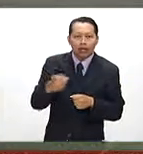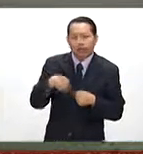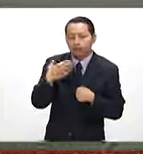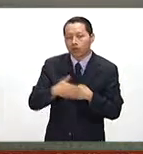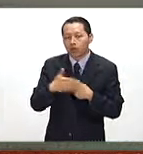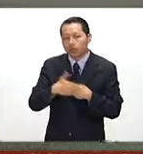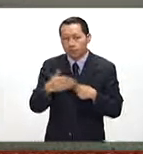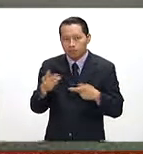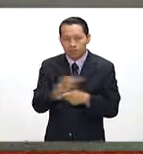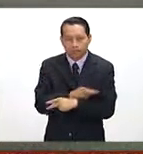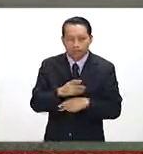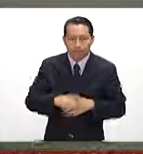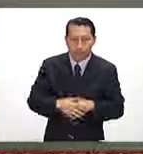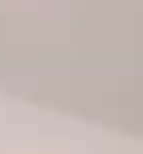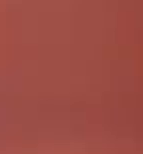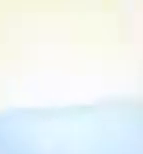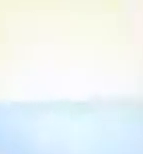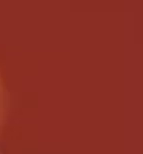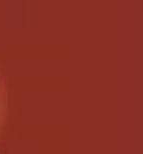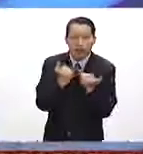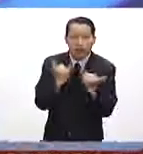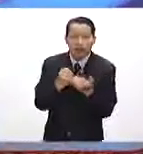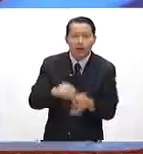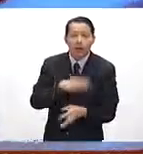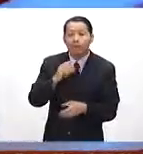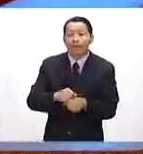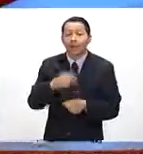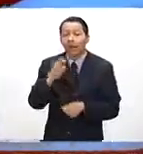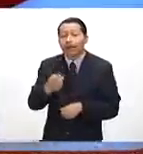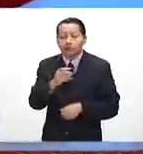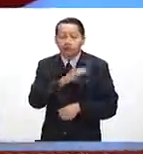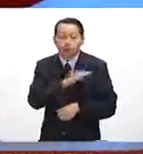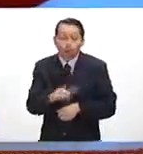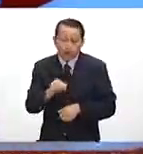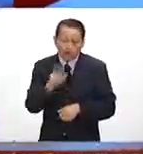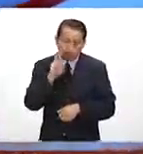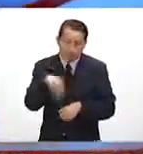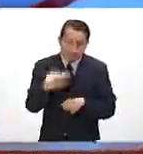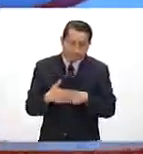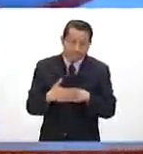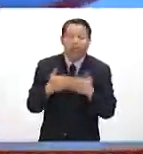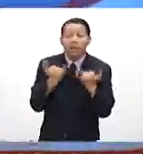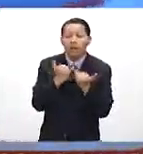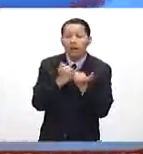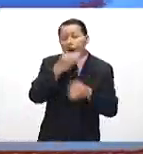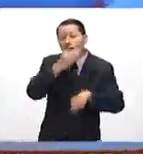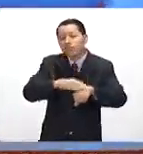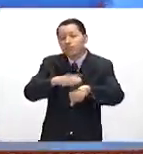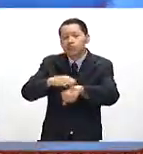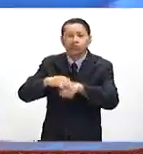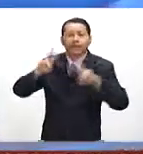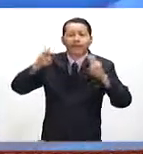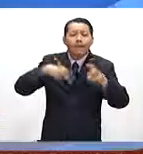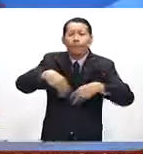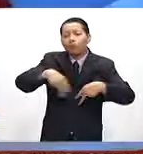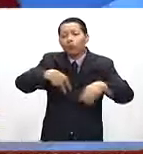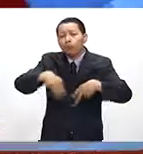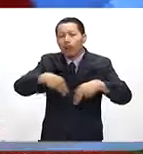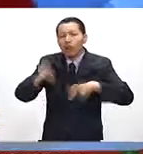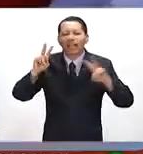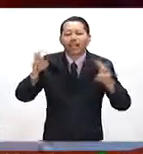estar viviendo. Así que, pues todo esto es lo que podemos tener. Ahora, recuerden que estamos hablando de fútbol y por eso hablemos del